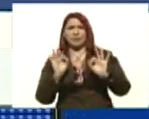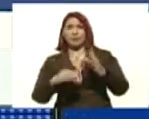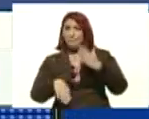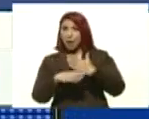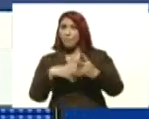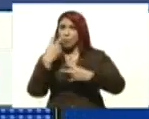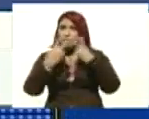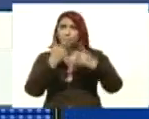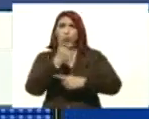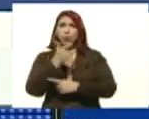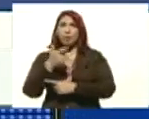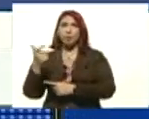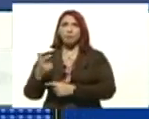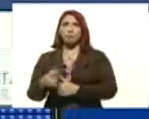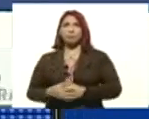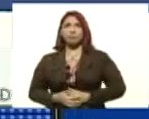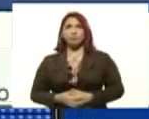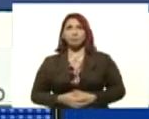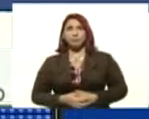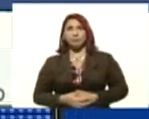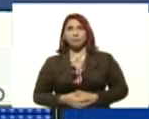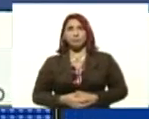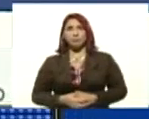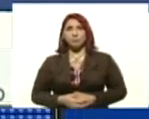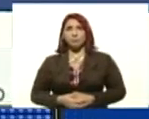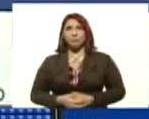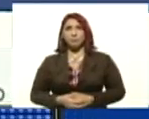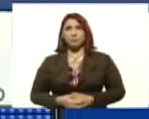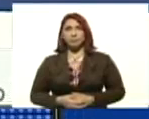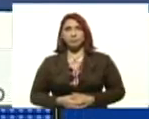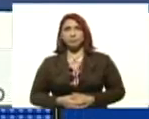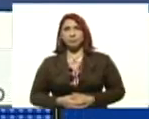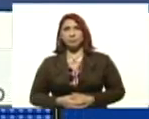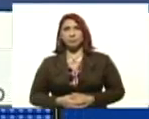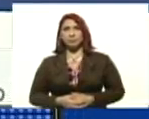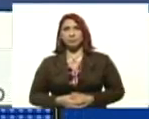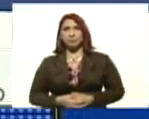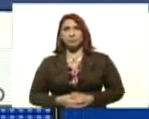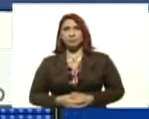a la búsqueda de aquellos que, bueno,